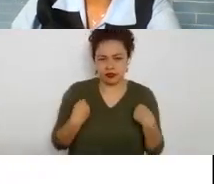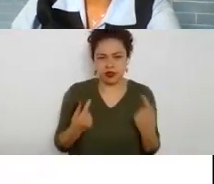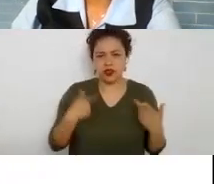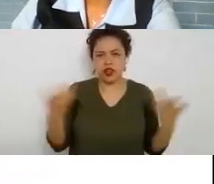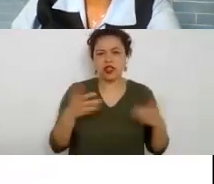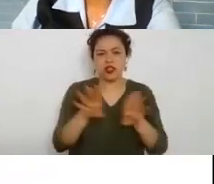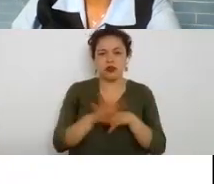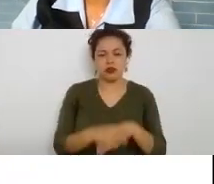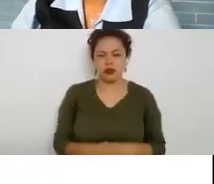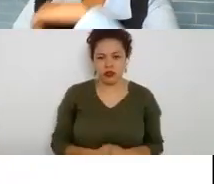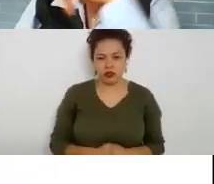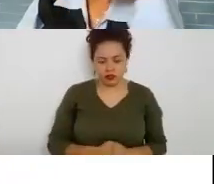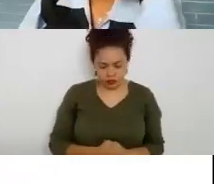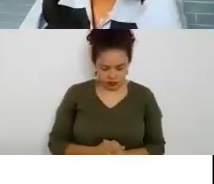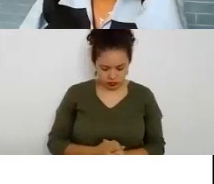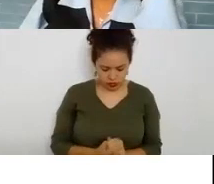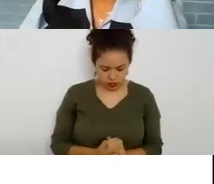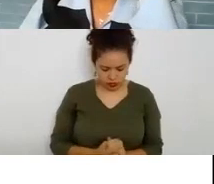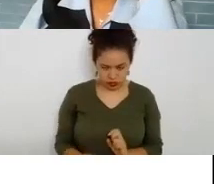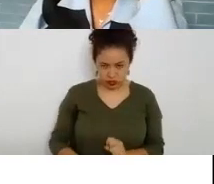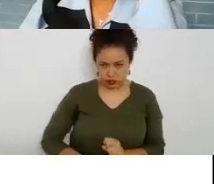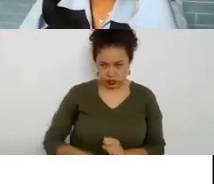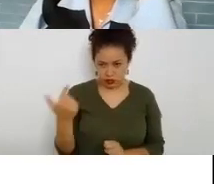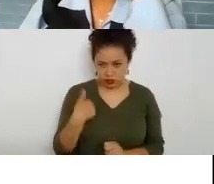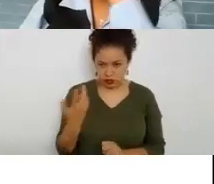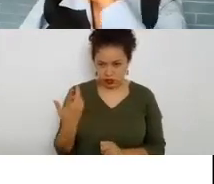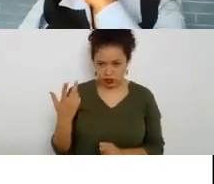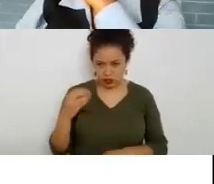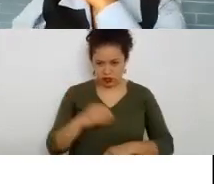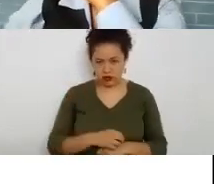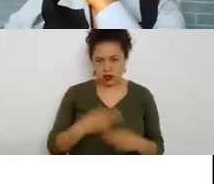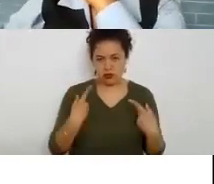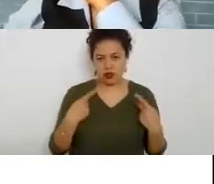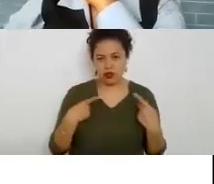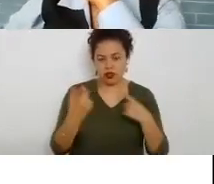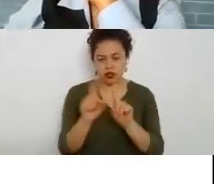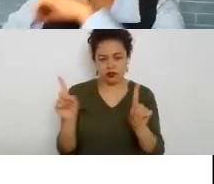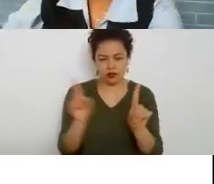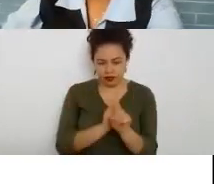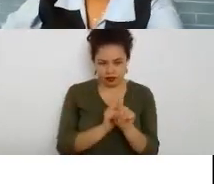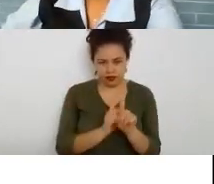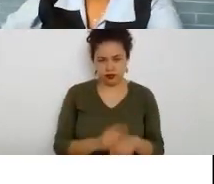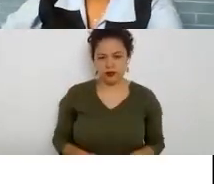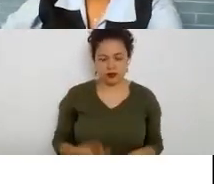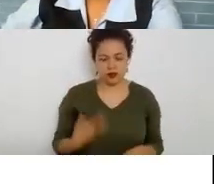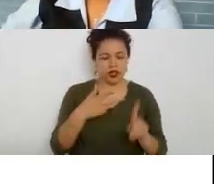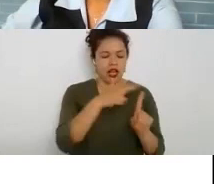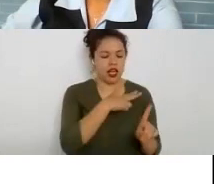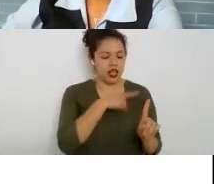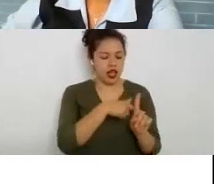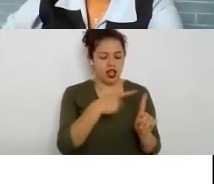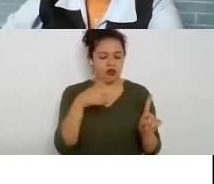realizar? Primero yo me voy a posicionar detrás de la víctima. ¿De acuerdo? Voy